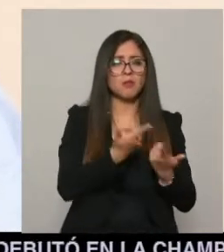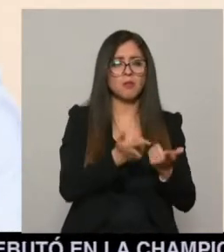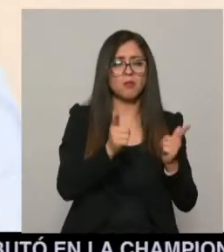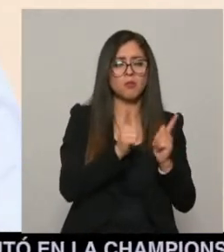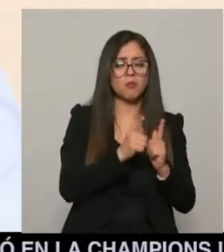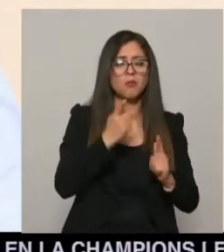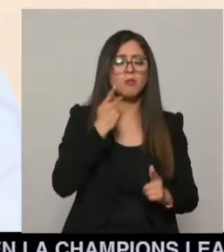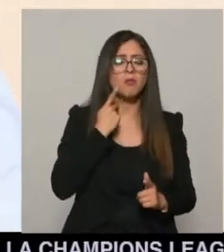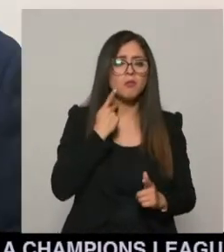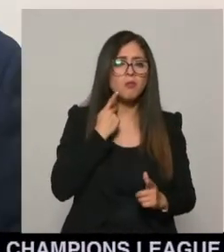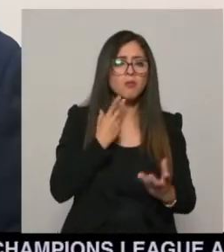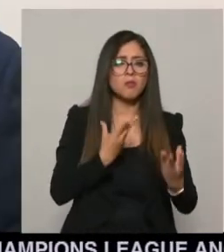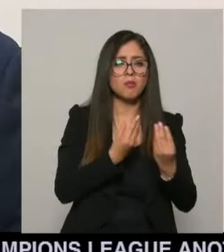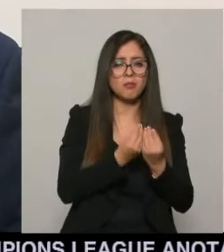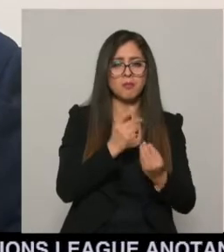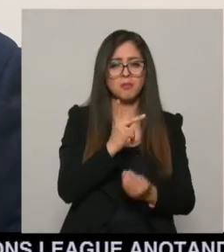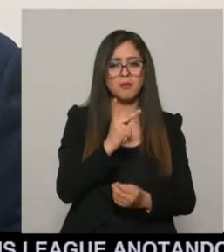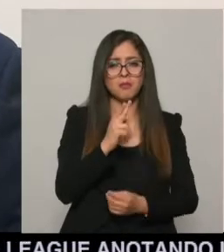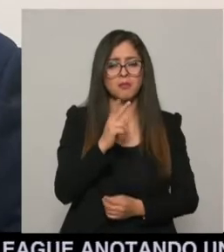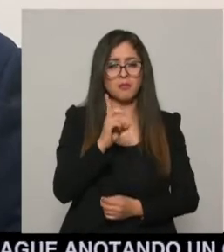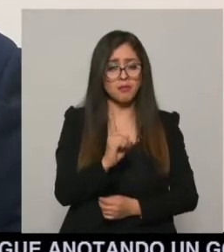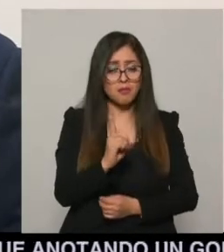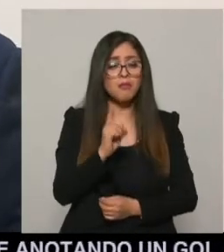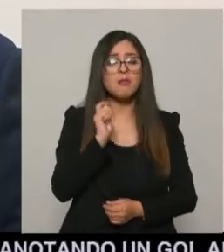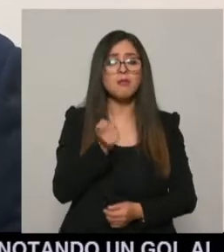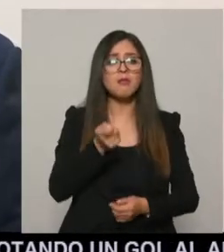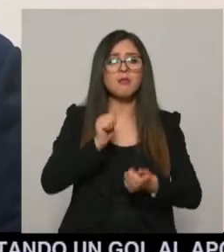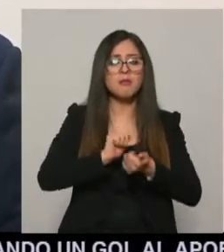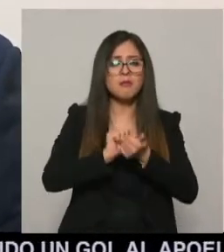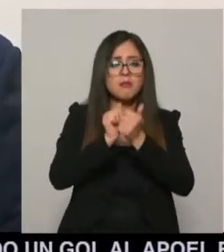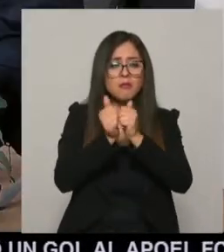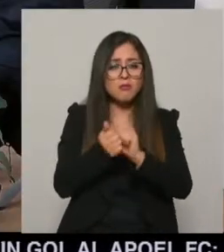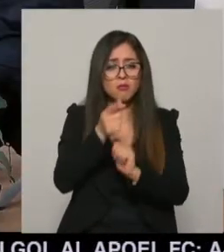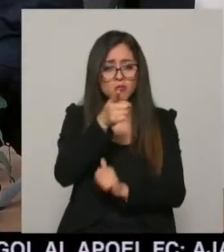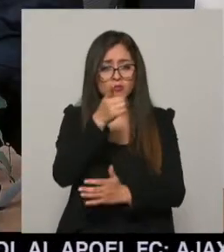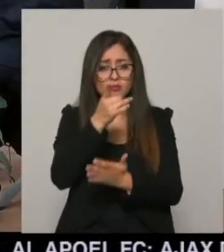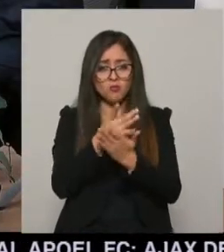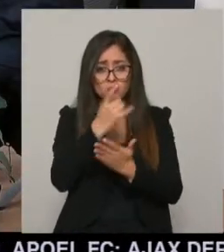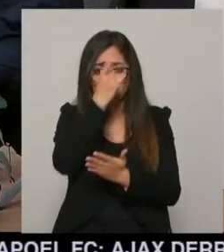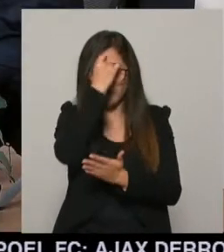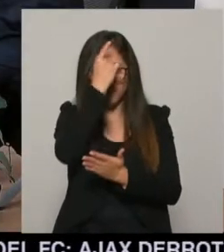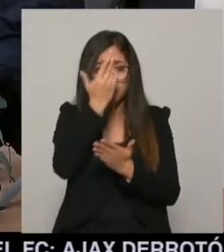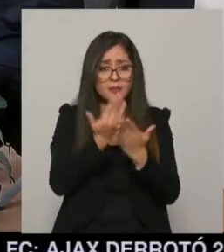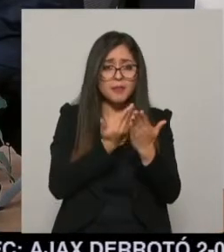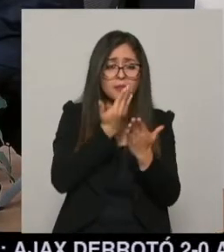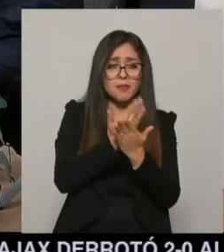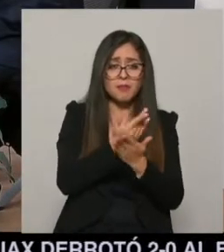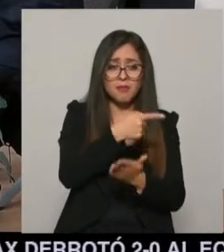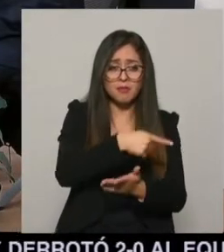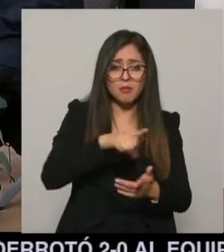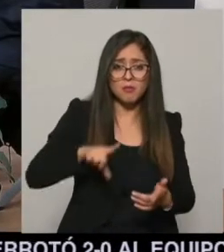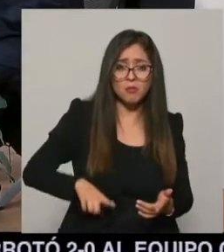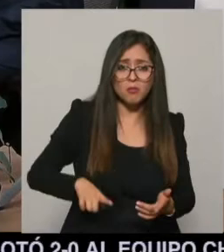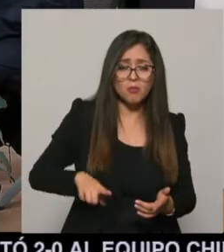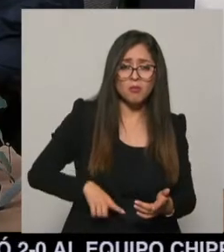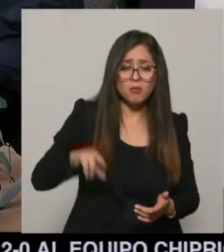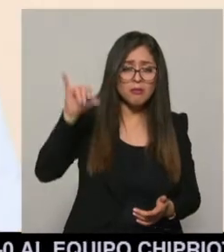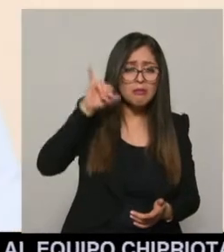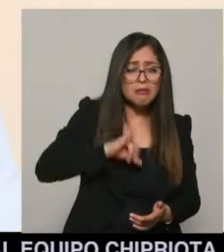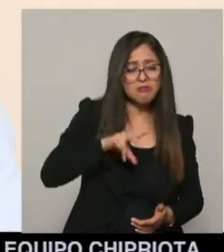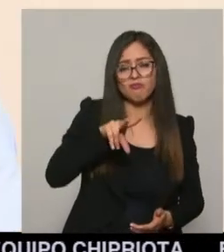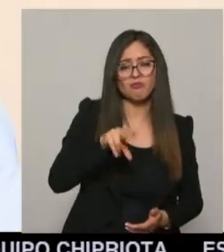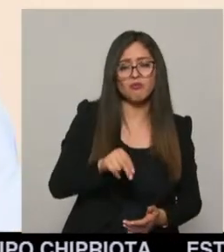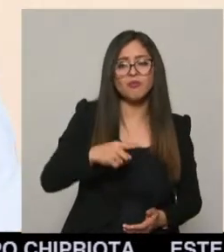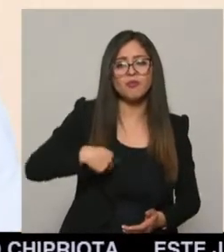Es una ley que no solamente surge de una iniciativa propuesta por la Jefatura de Gobierno, tuvimos la oportunidad